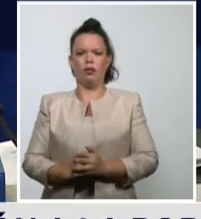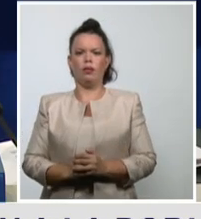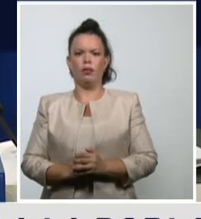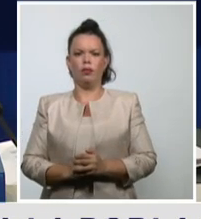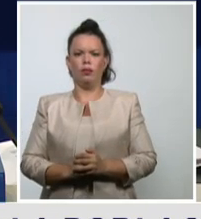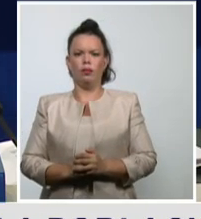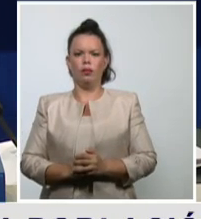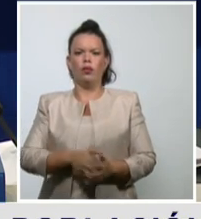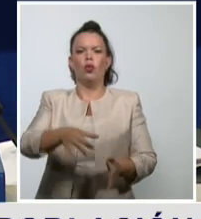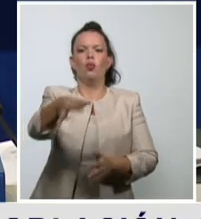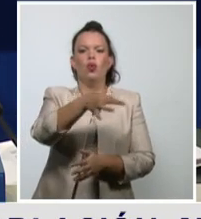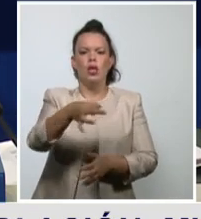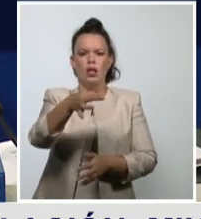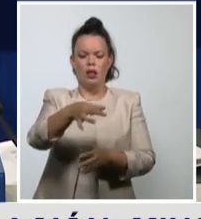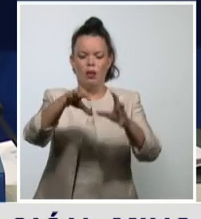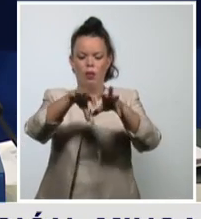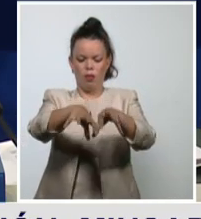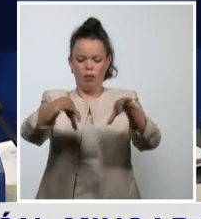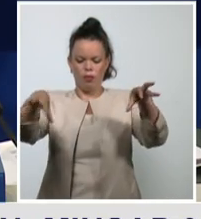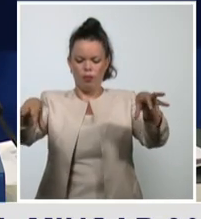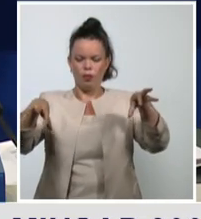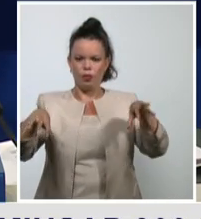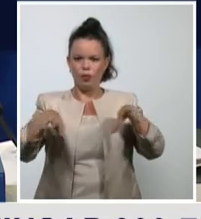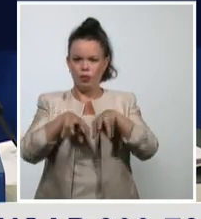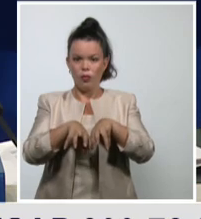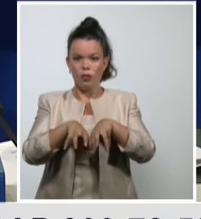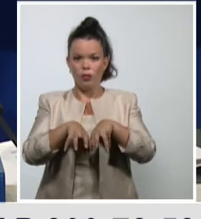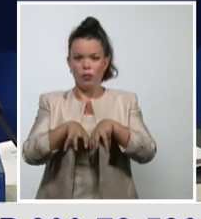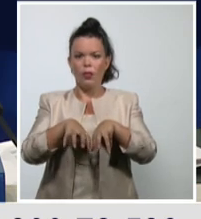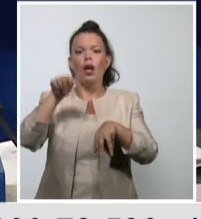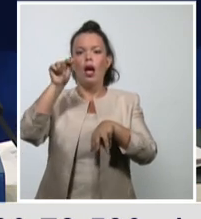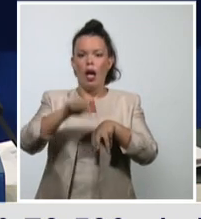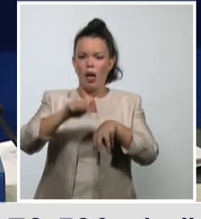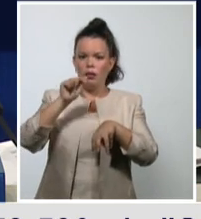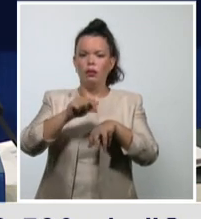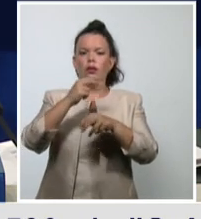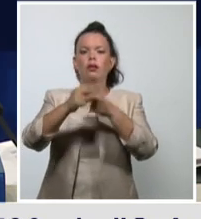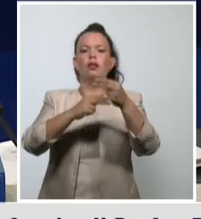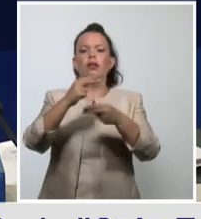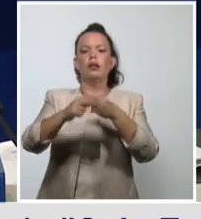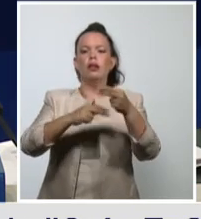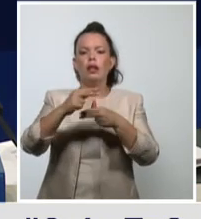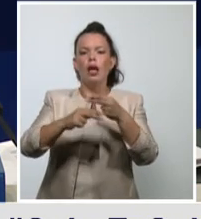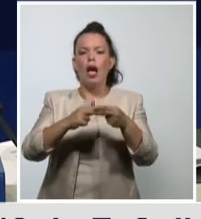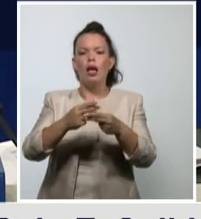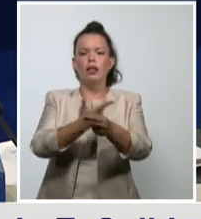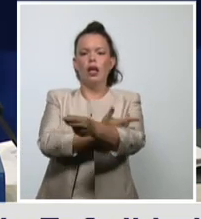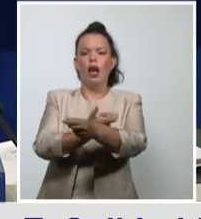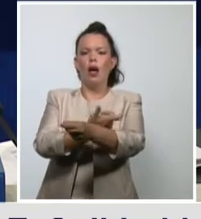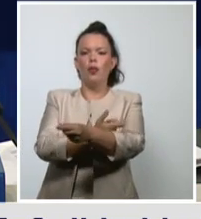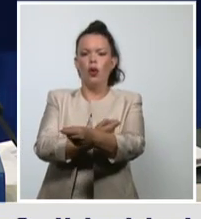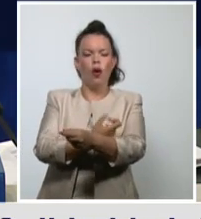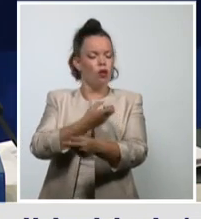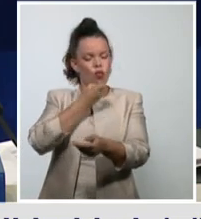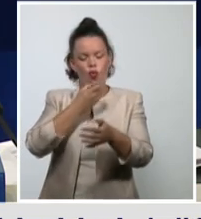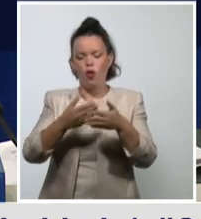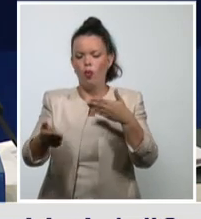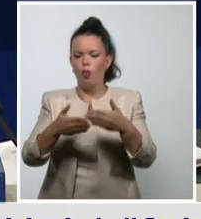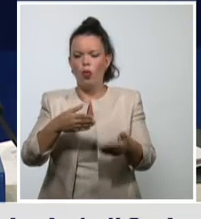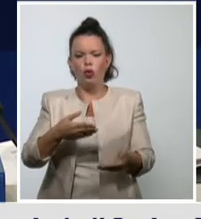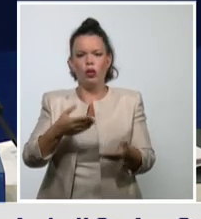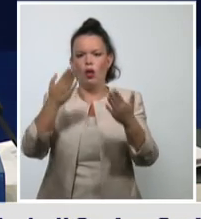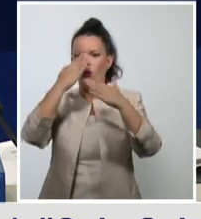eventos, pues también se utiliza la prueba del PCR en personas asintomáticas que han tenido un